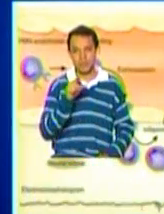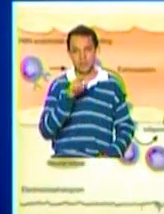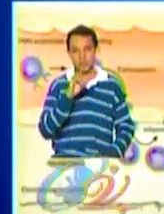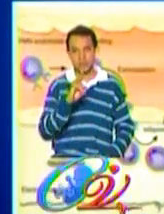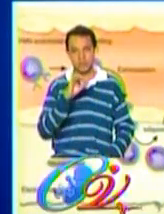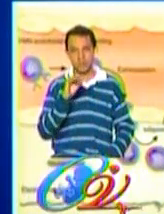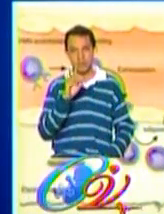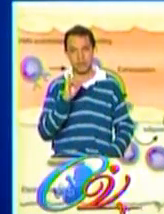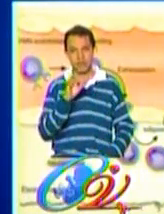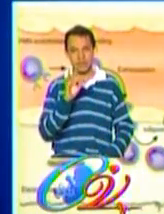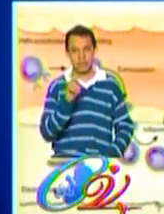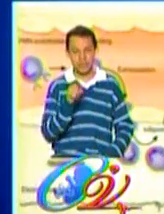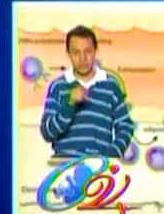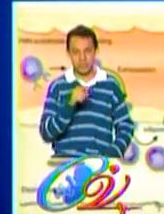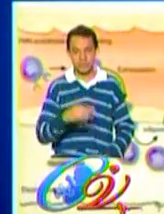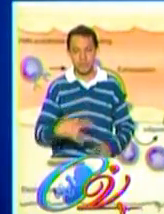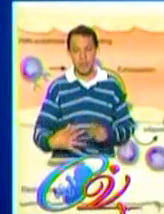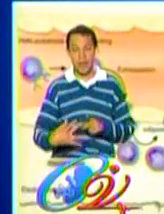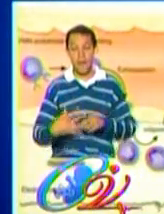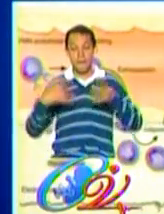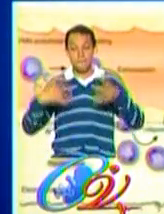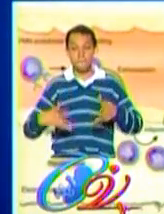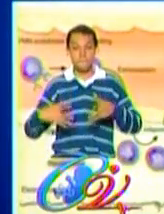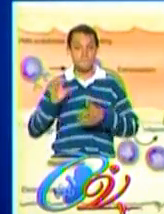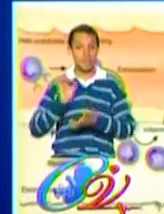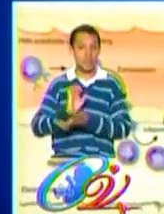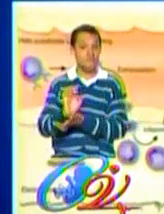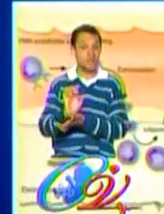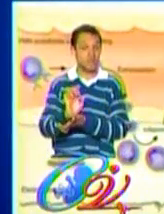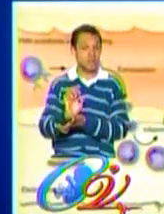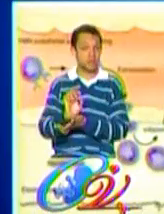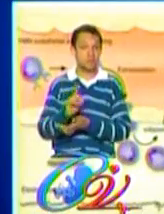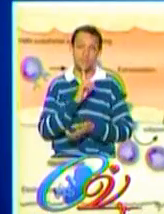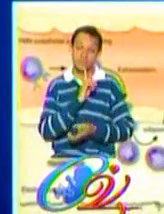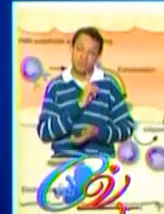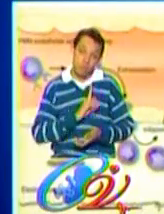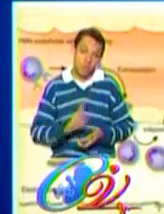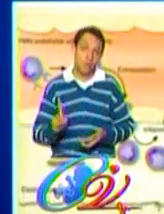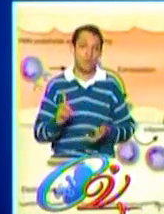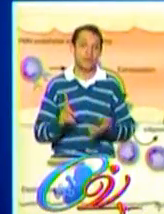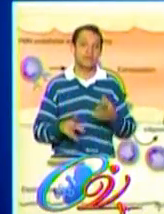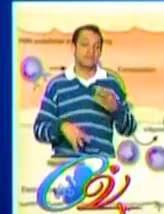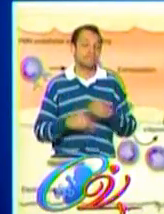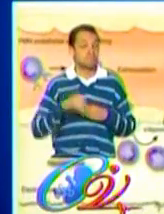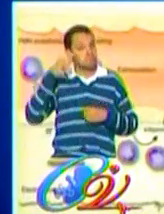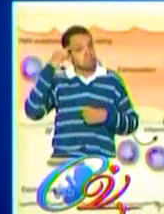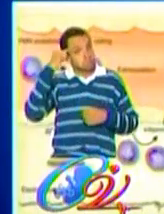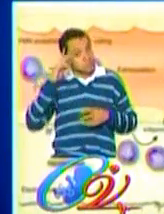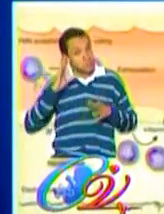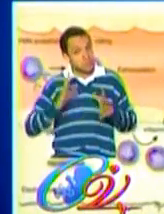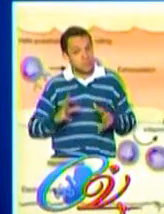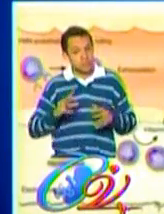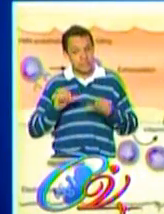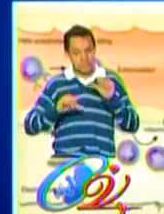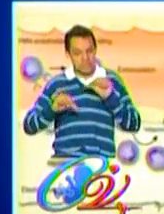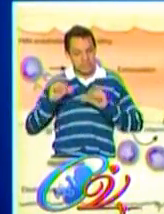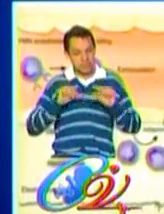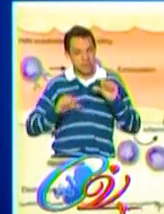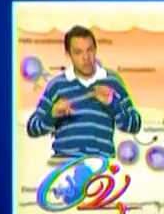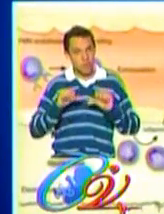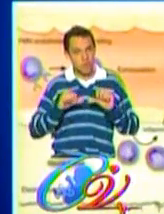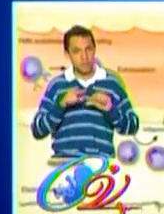¿cierto? Es inmune, pero no han dicho por qué es inmune. Nosotros pensamos que los químicos hacen que